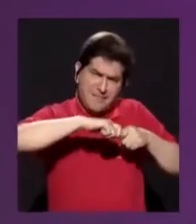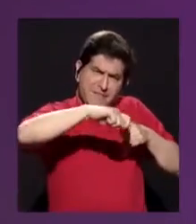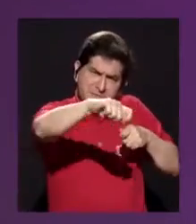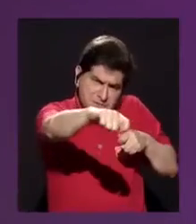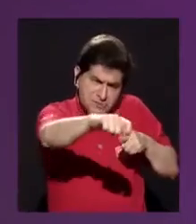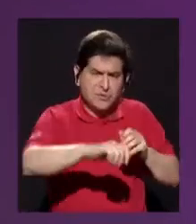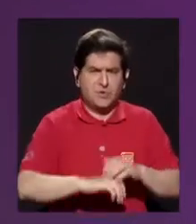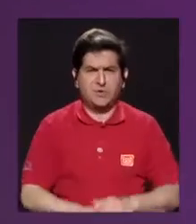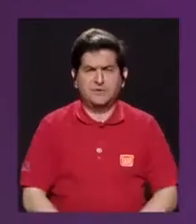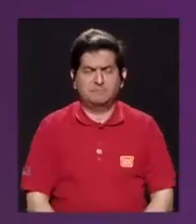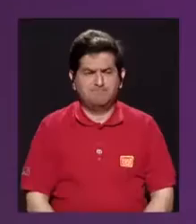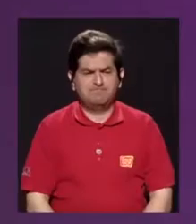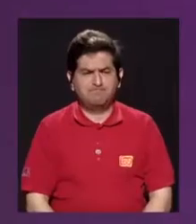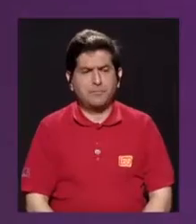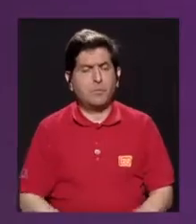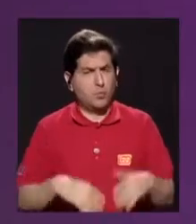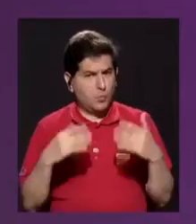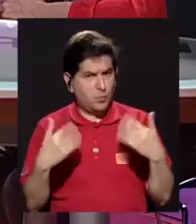son